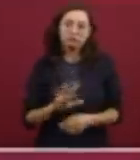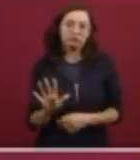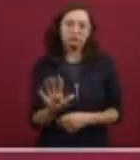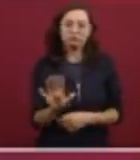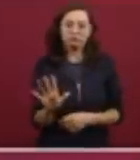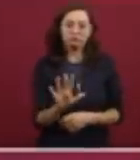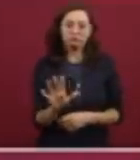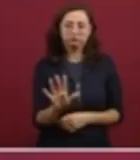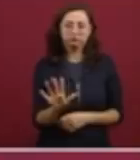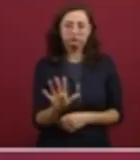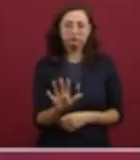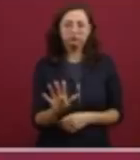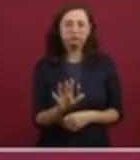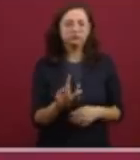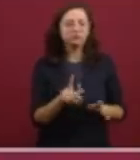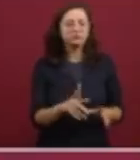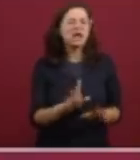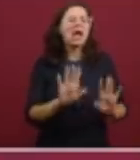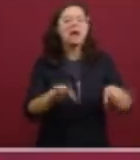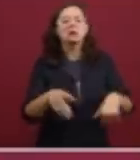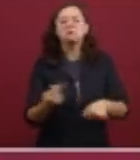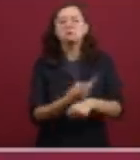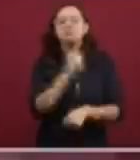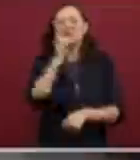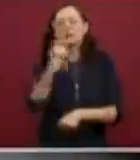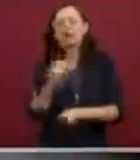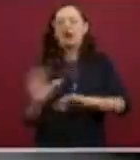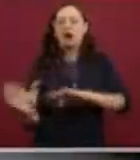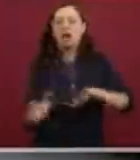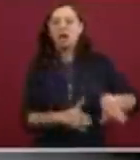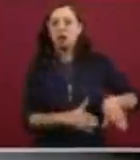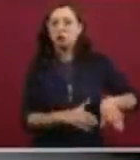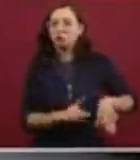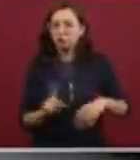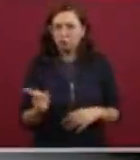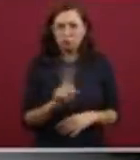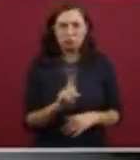o darle vuelta a la hoja sin